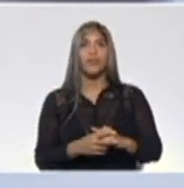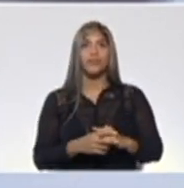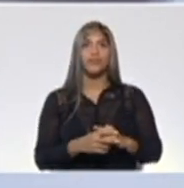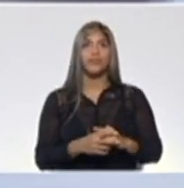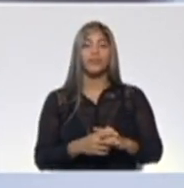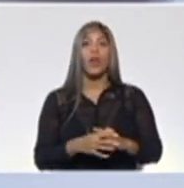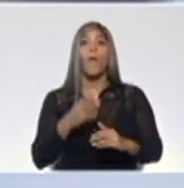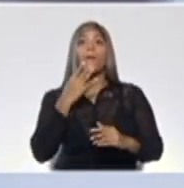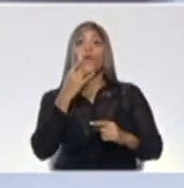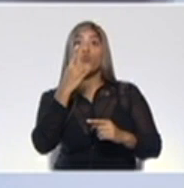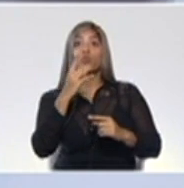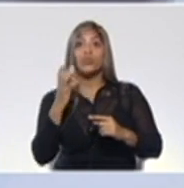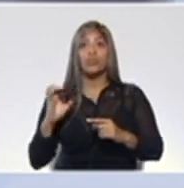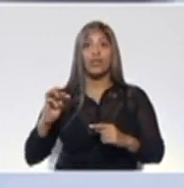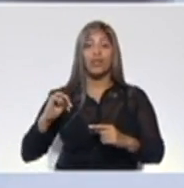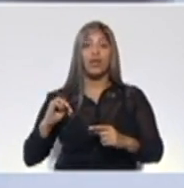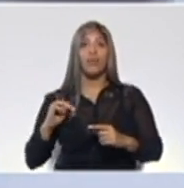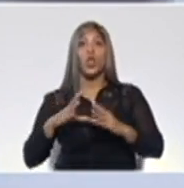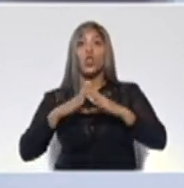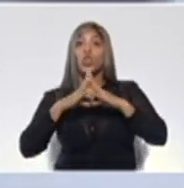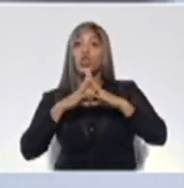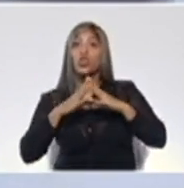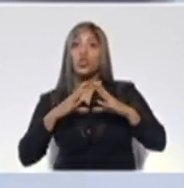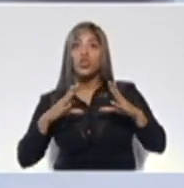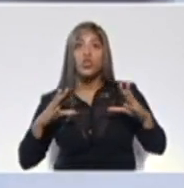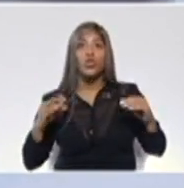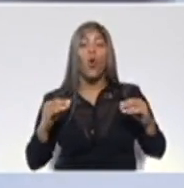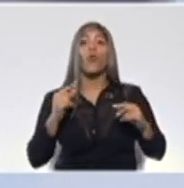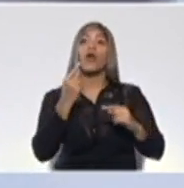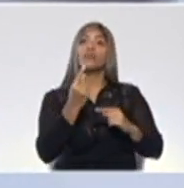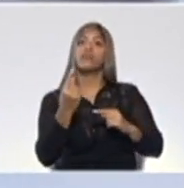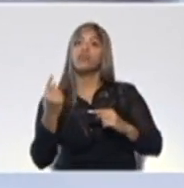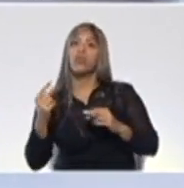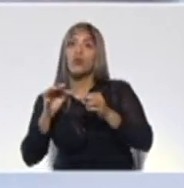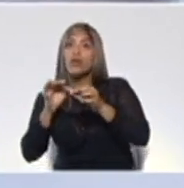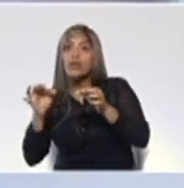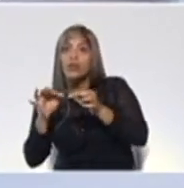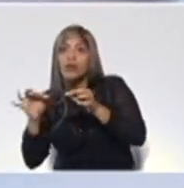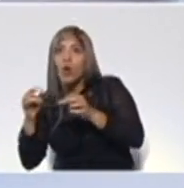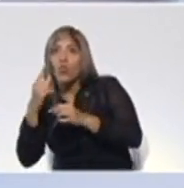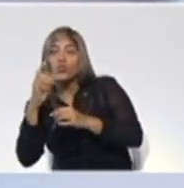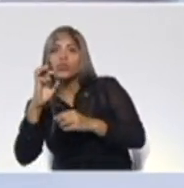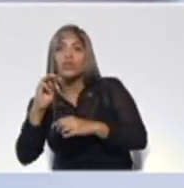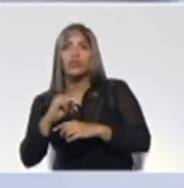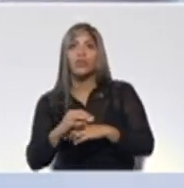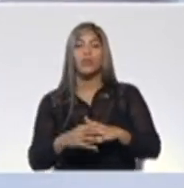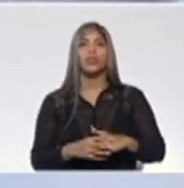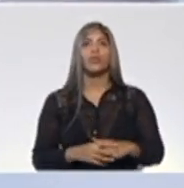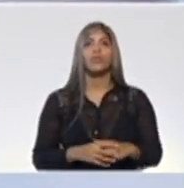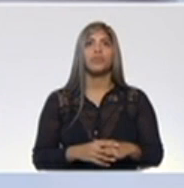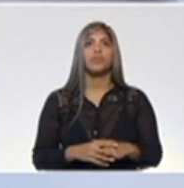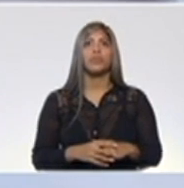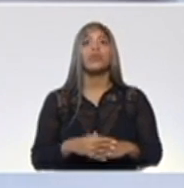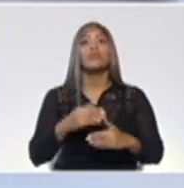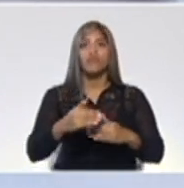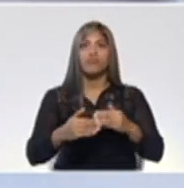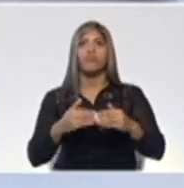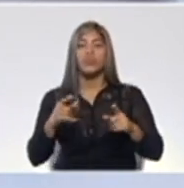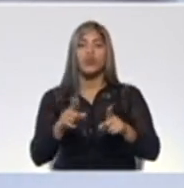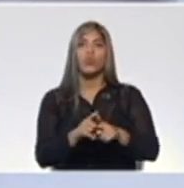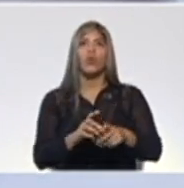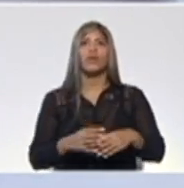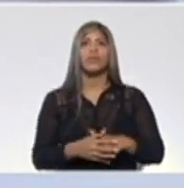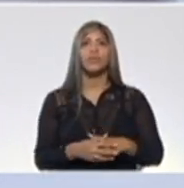ejemplo es 1 centímetro, todas que midan 1 centímetro, y así en lo sucesivo.